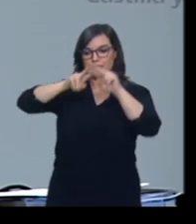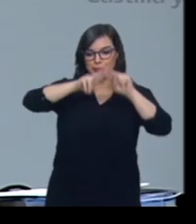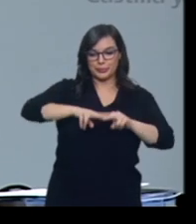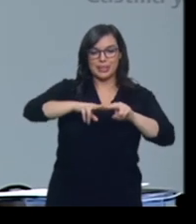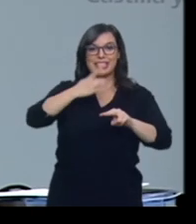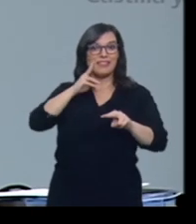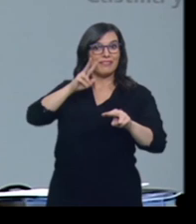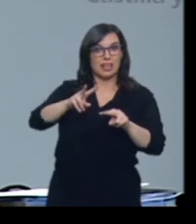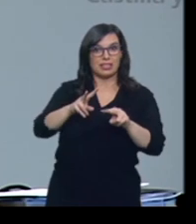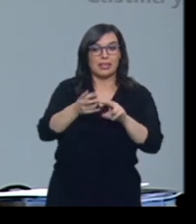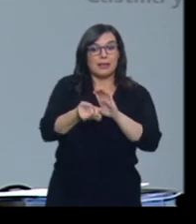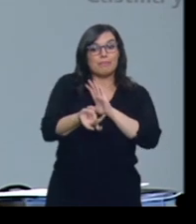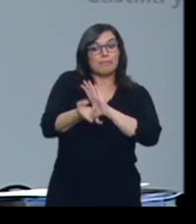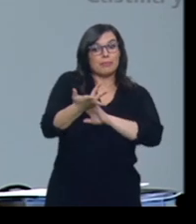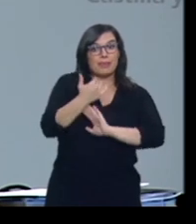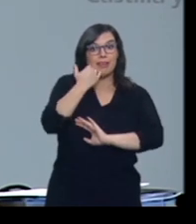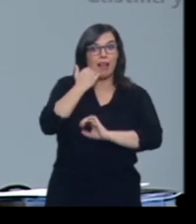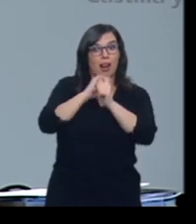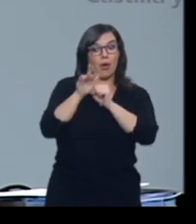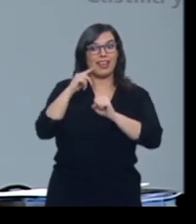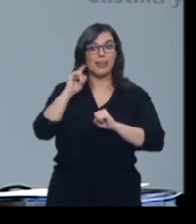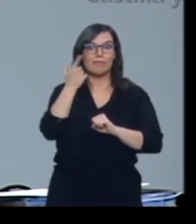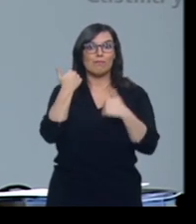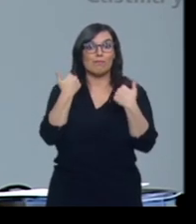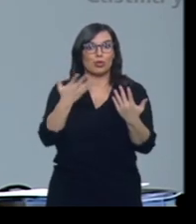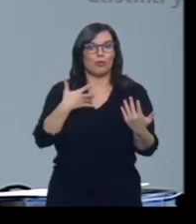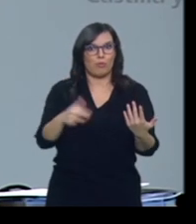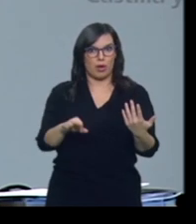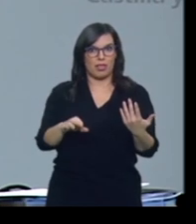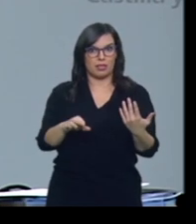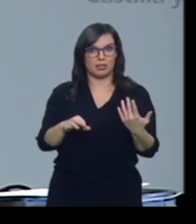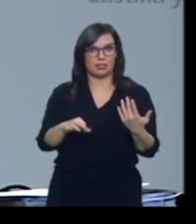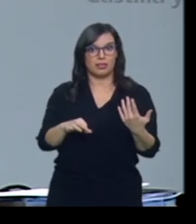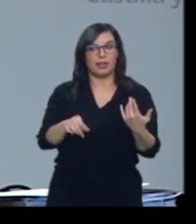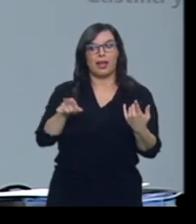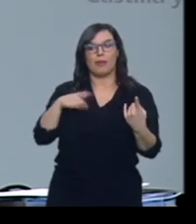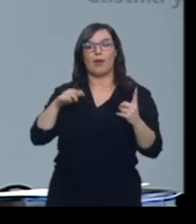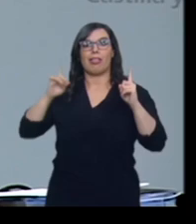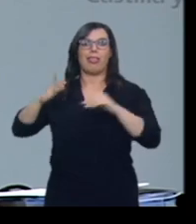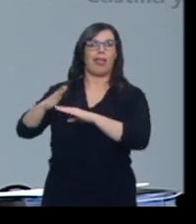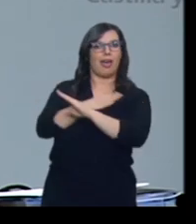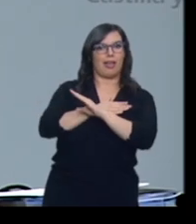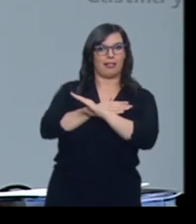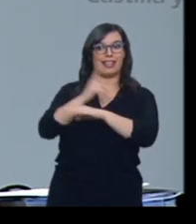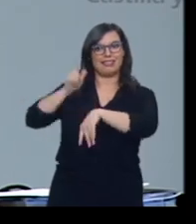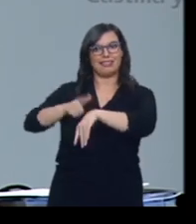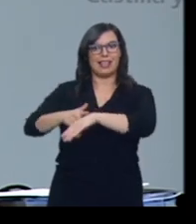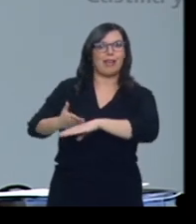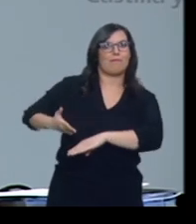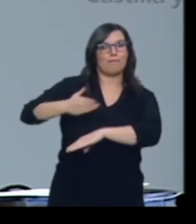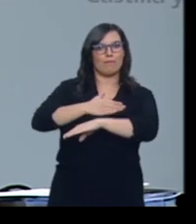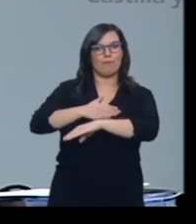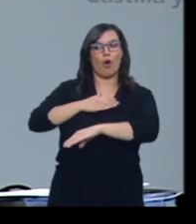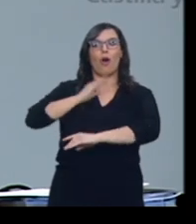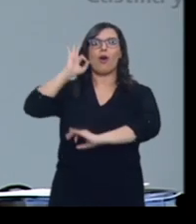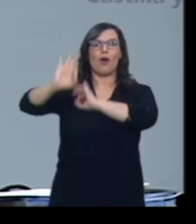pequeño incremento o la aparición del coronavirus en un colector que salga de una determinada residencia, nos permite con tiempo hacer una